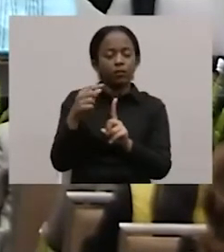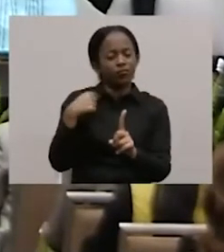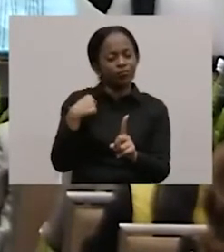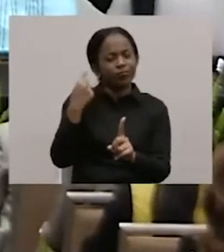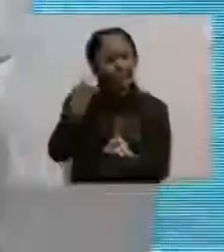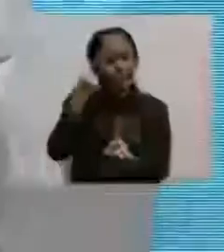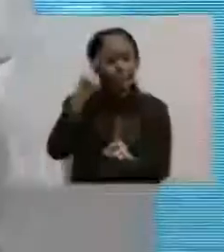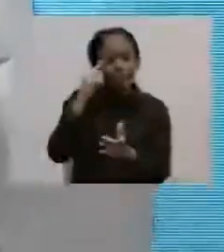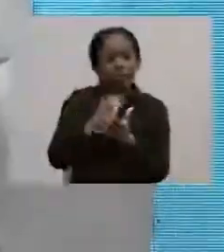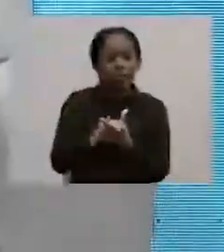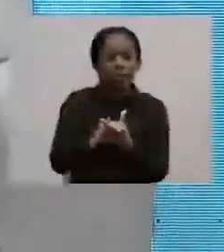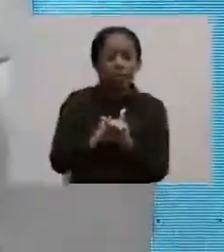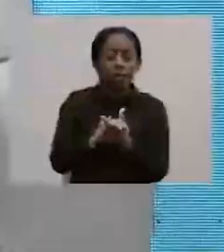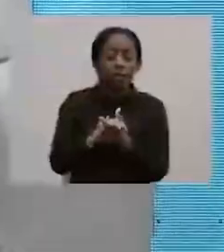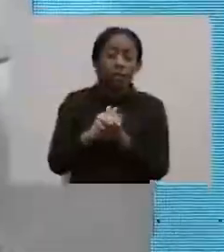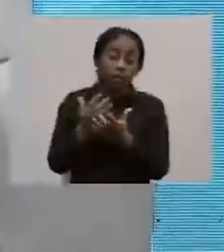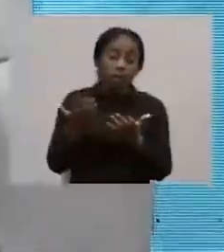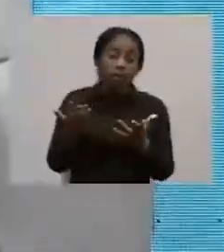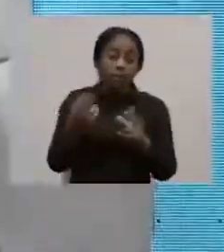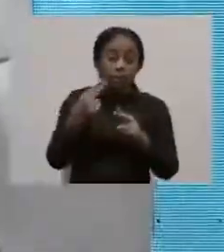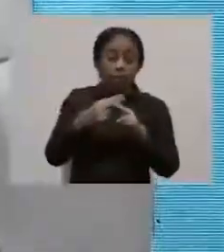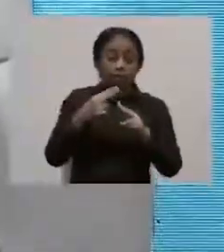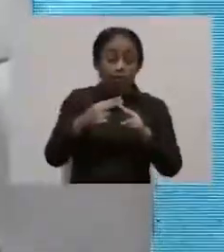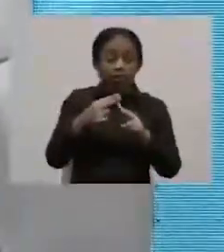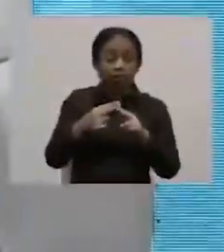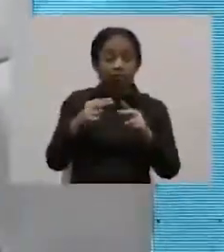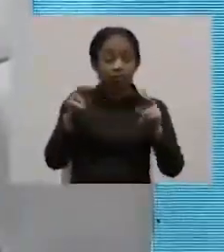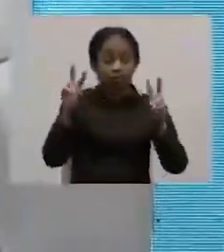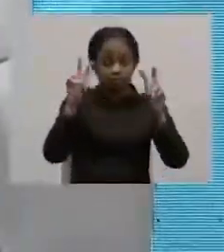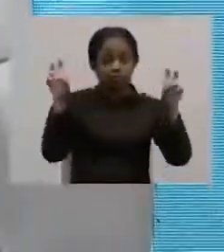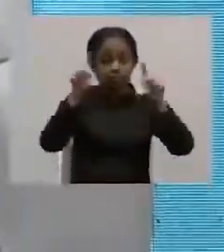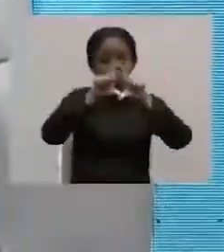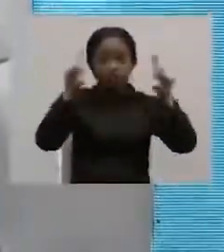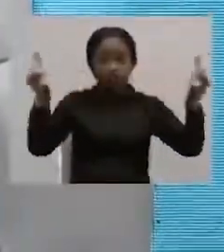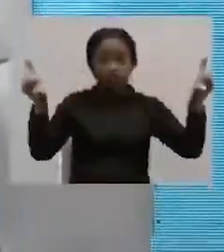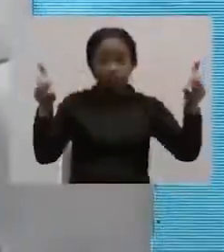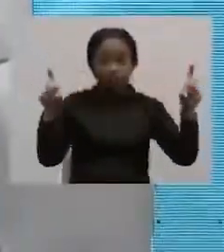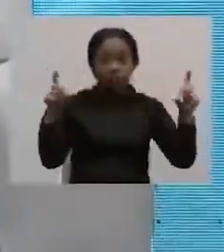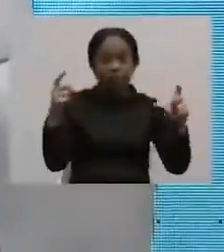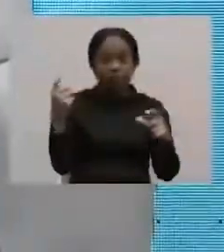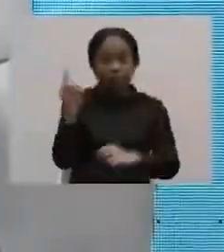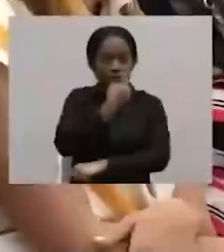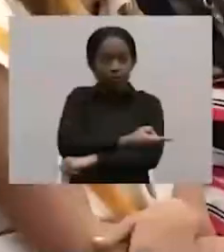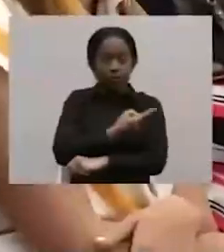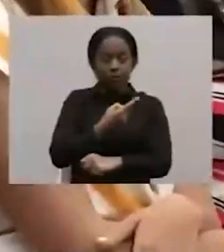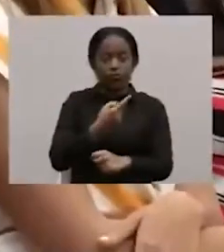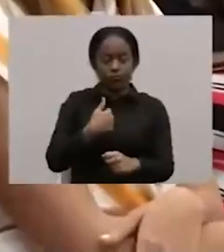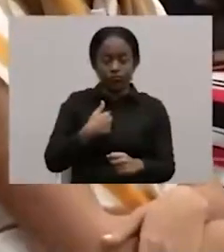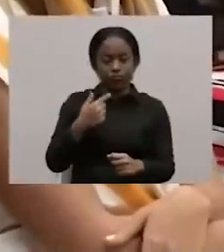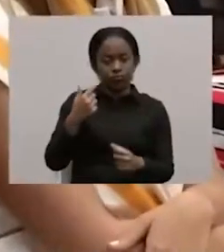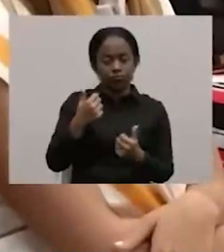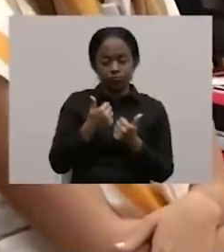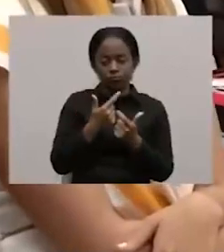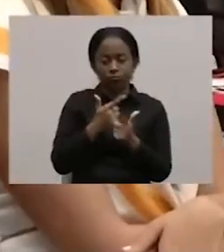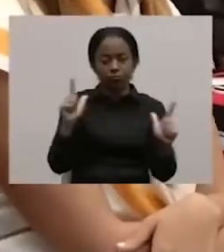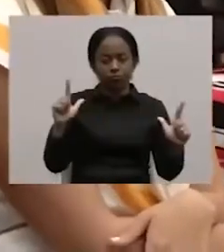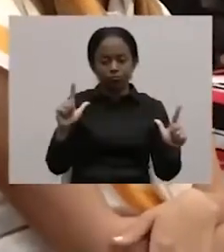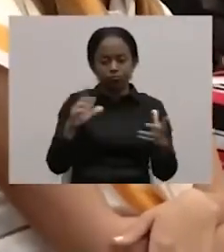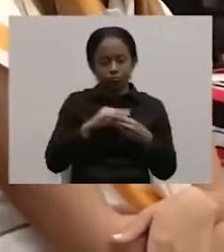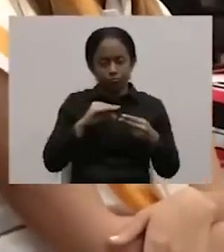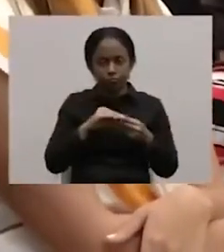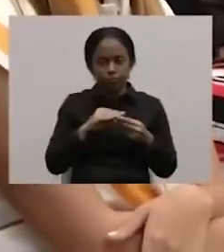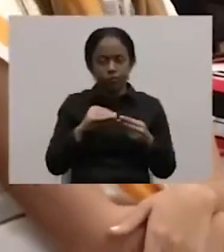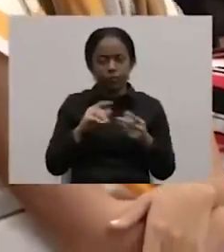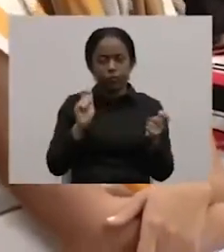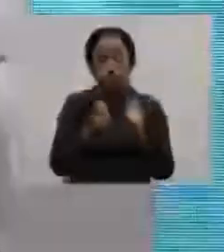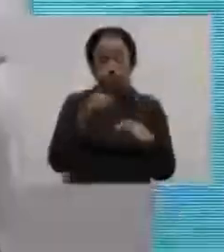que el título de la convocatoria es bastante elocuente: Libertad de Expresión, Reforma Electoral